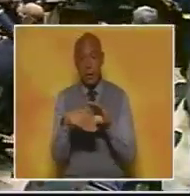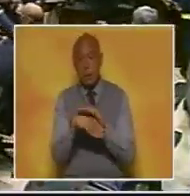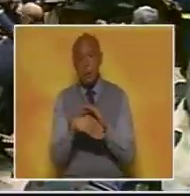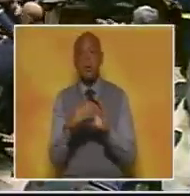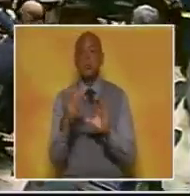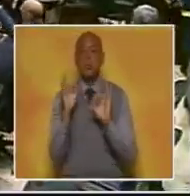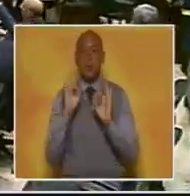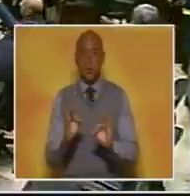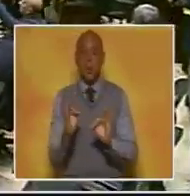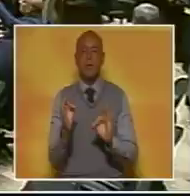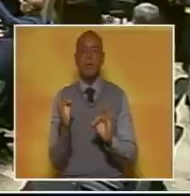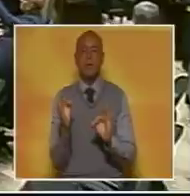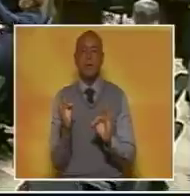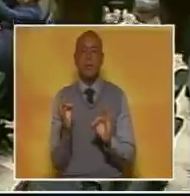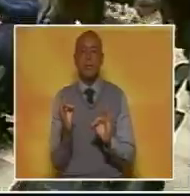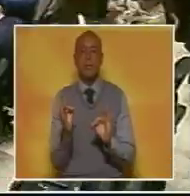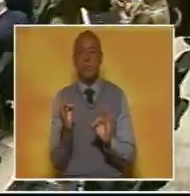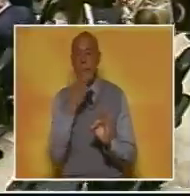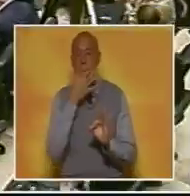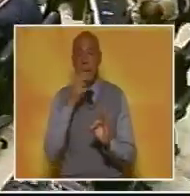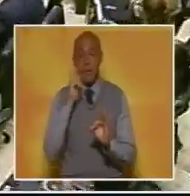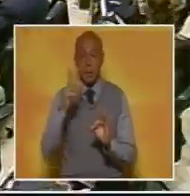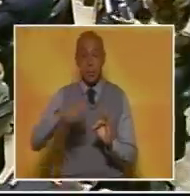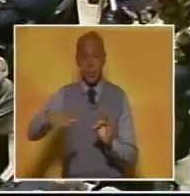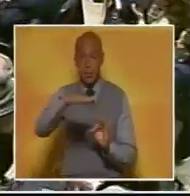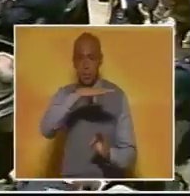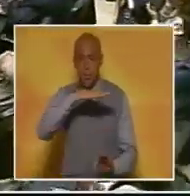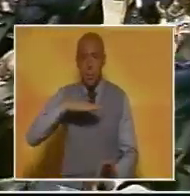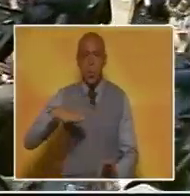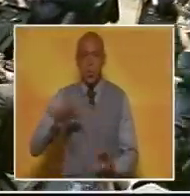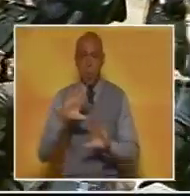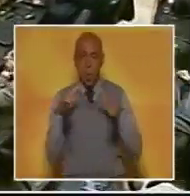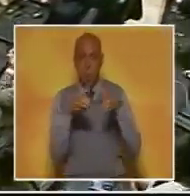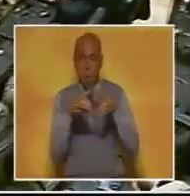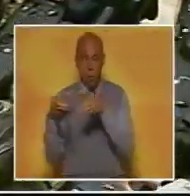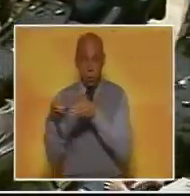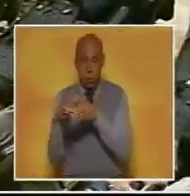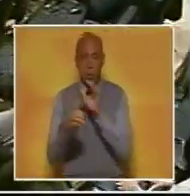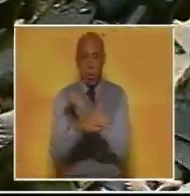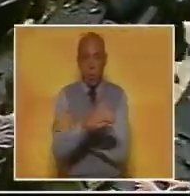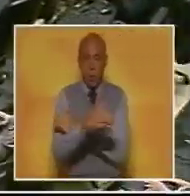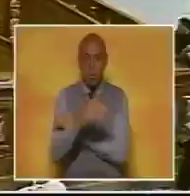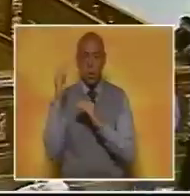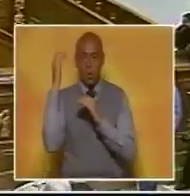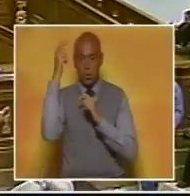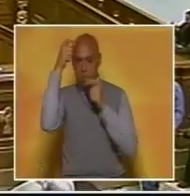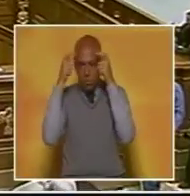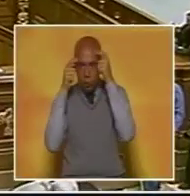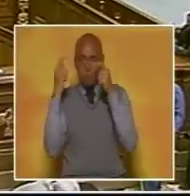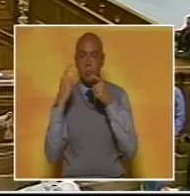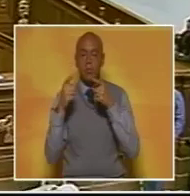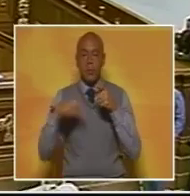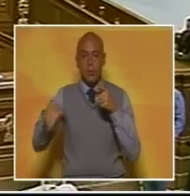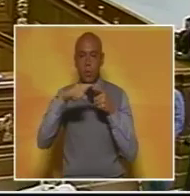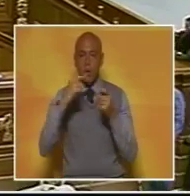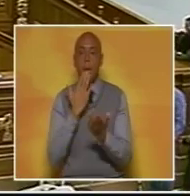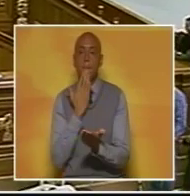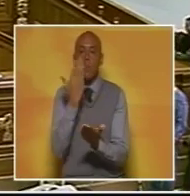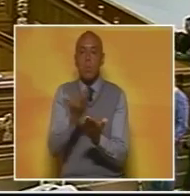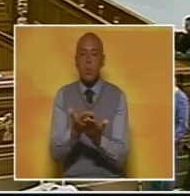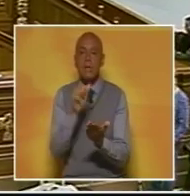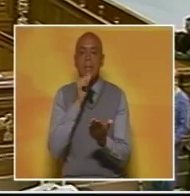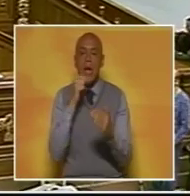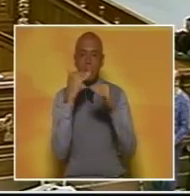establecido que los distintos grupos parlamentarios presentarán a la plenaria la